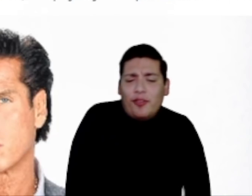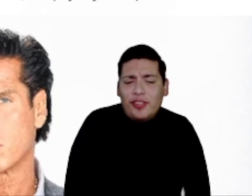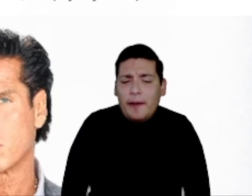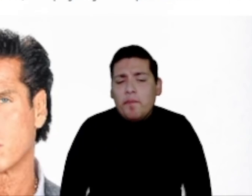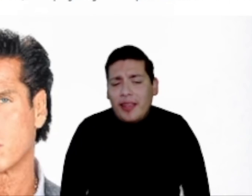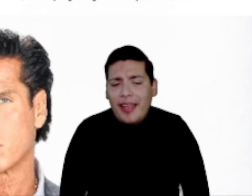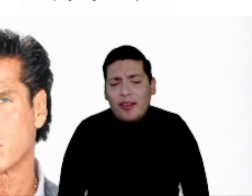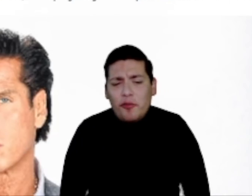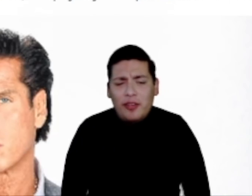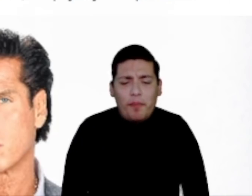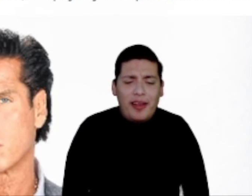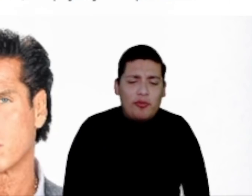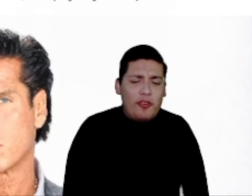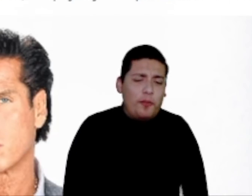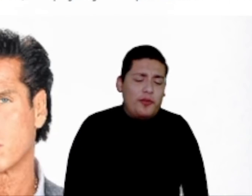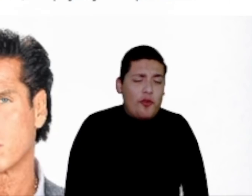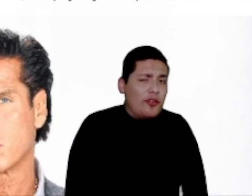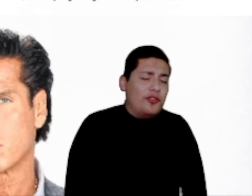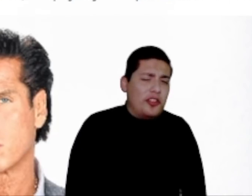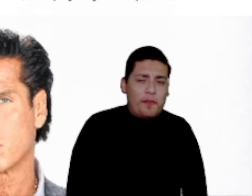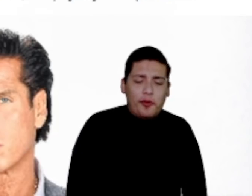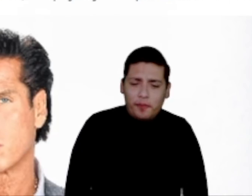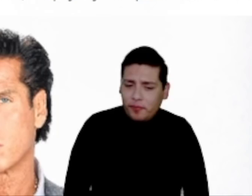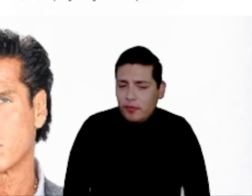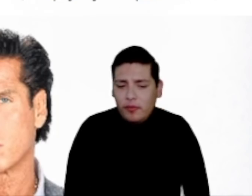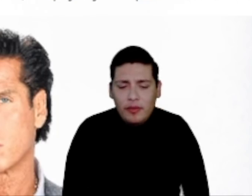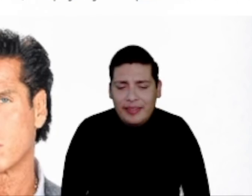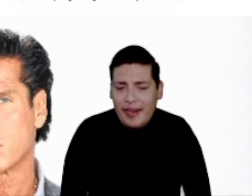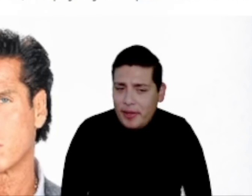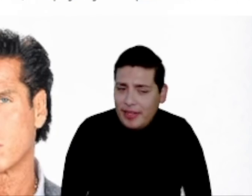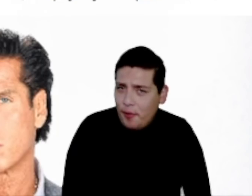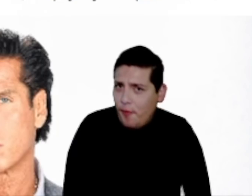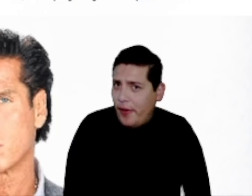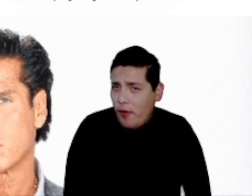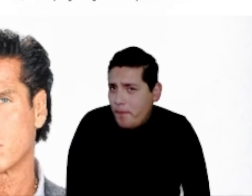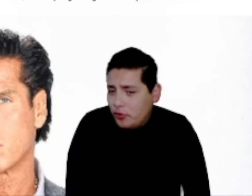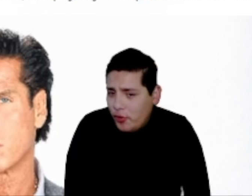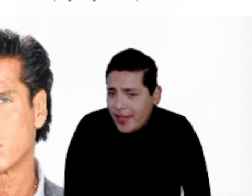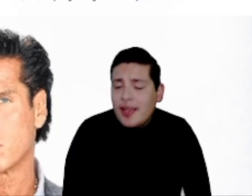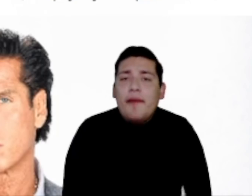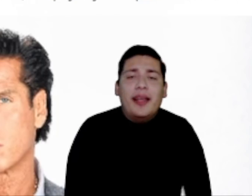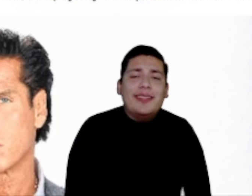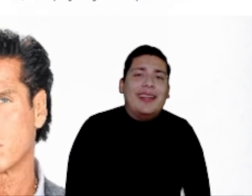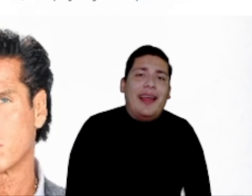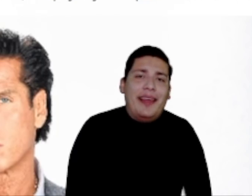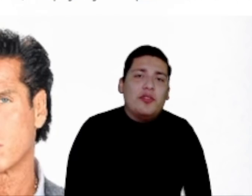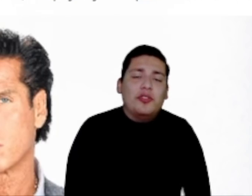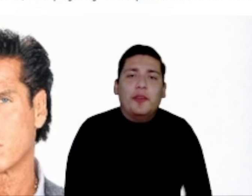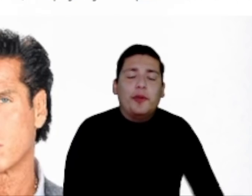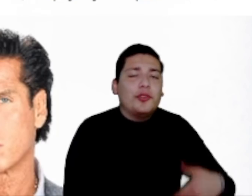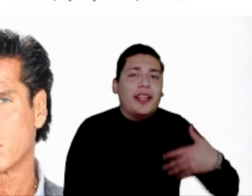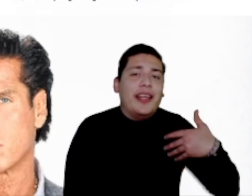que reconocer que Roberto Palazuelos, pues muy conocido por ser empresario fregón, pues no es. Más que nada